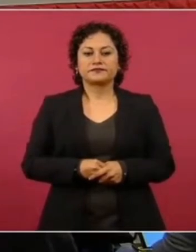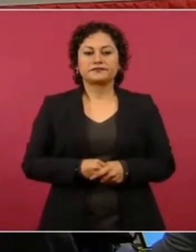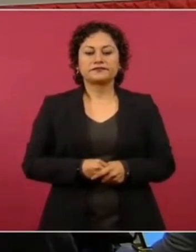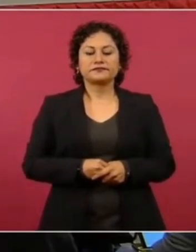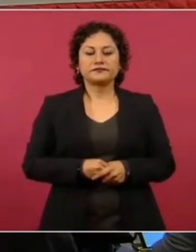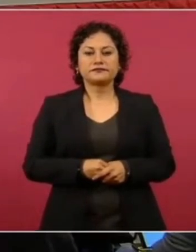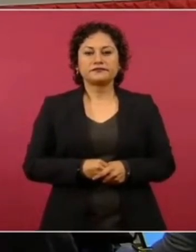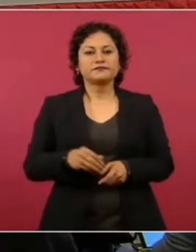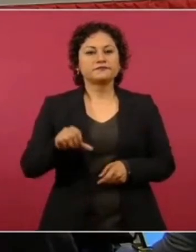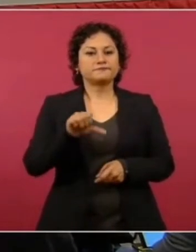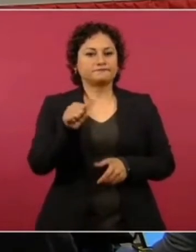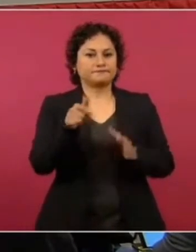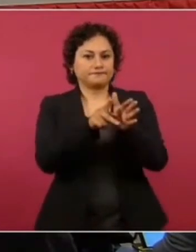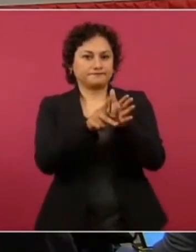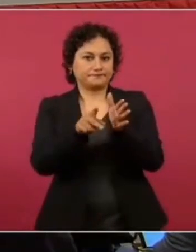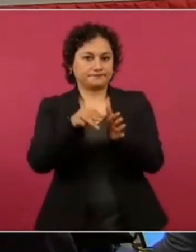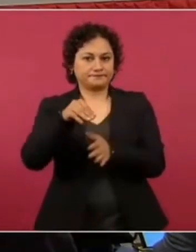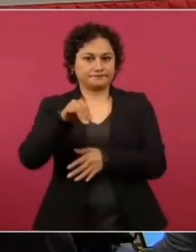Milenio.